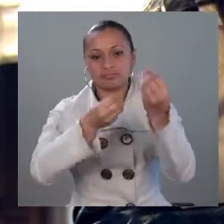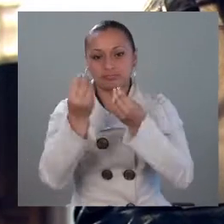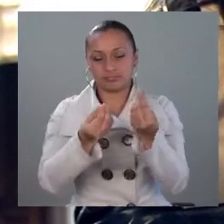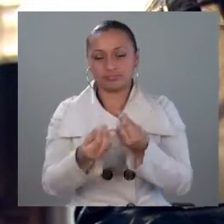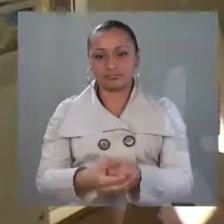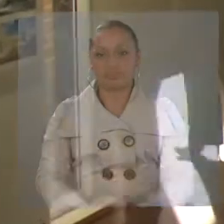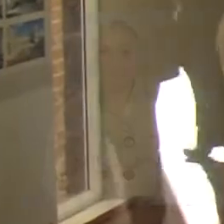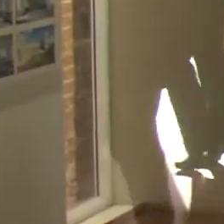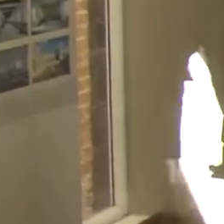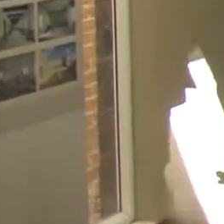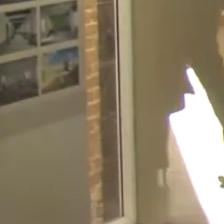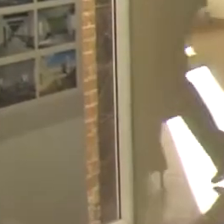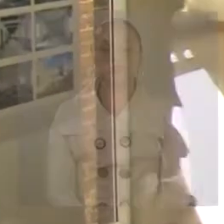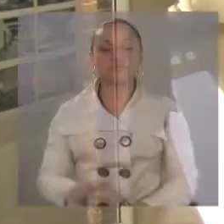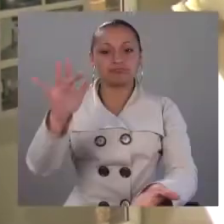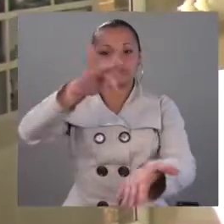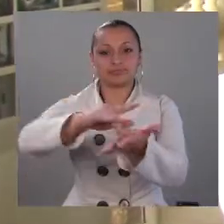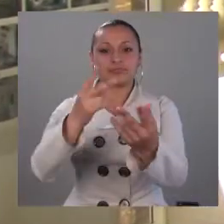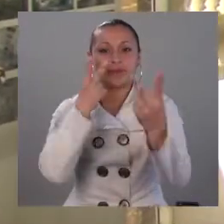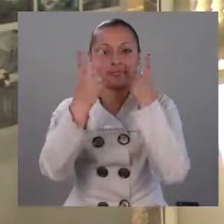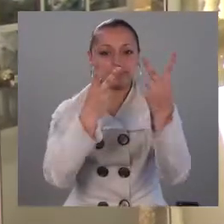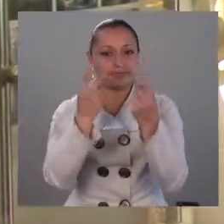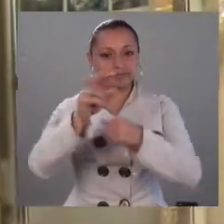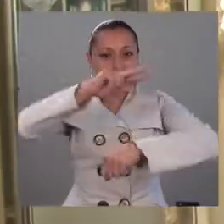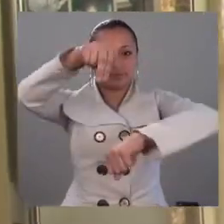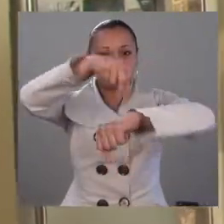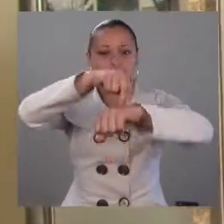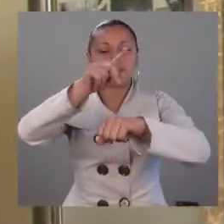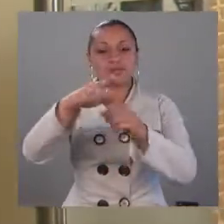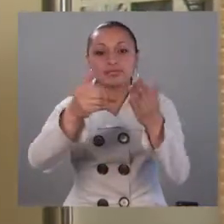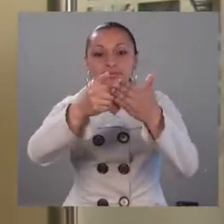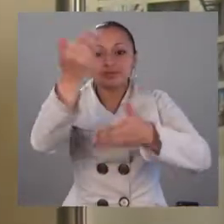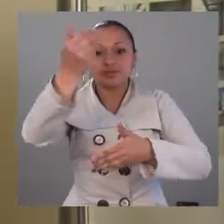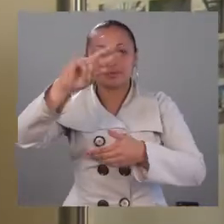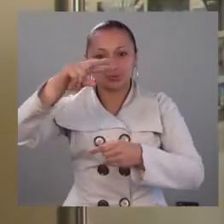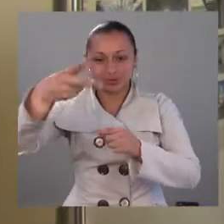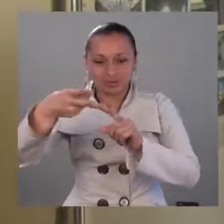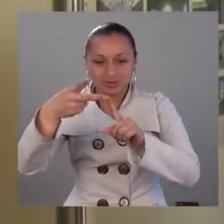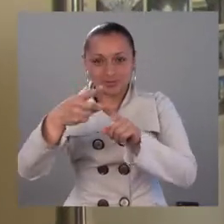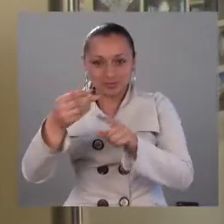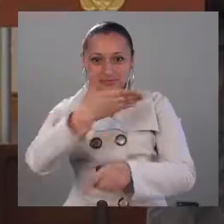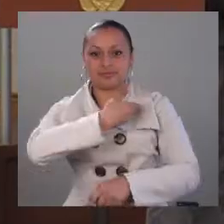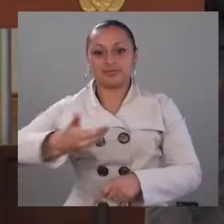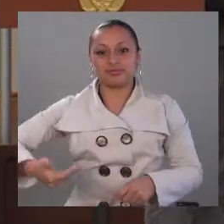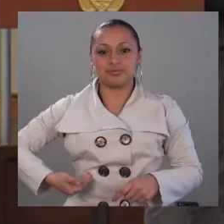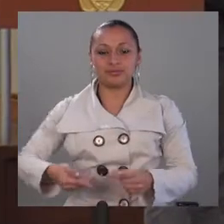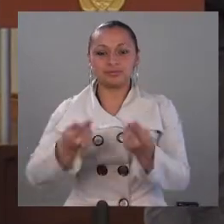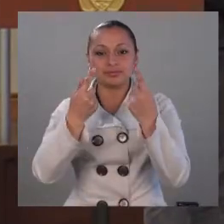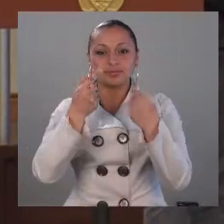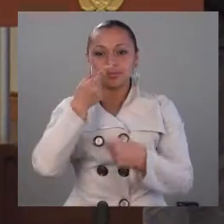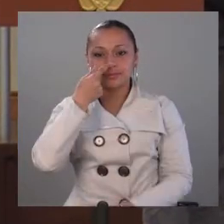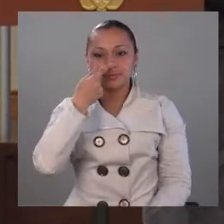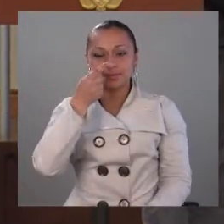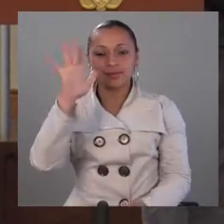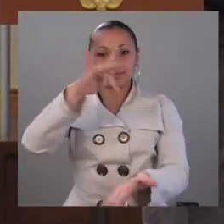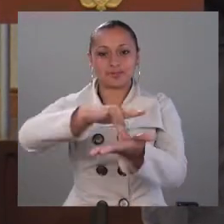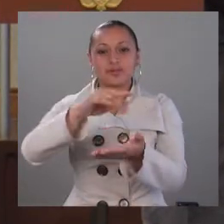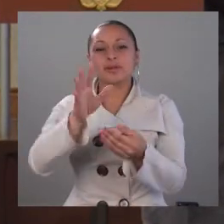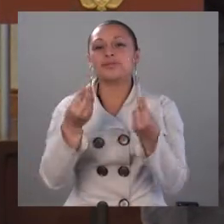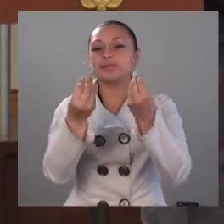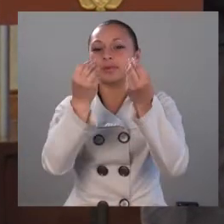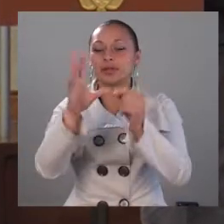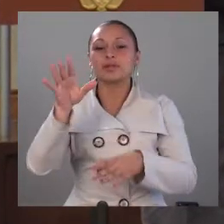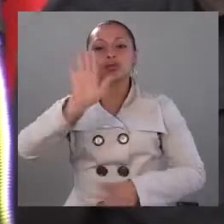de Estado. En su primera visita a Nariño en el inicio de su segundo mandato, el presidente de la República, Juan Manuel Santos, destacó